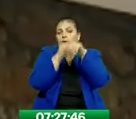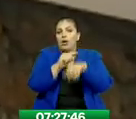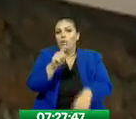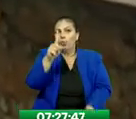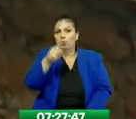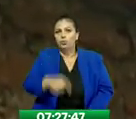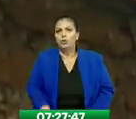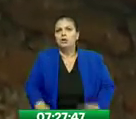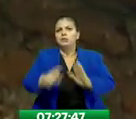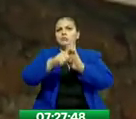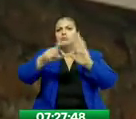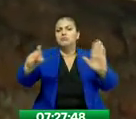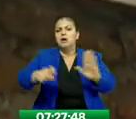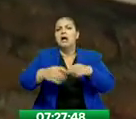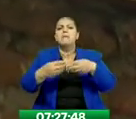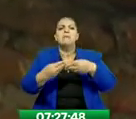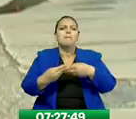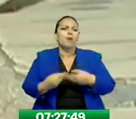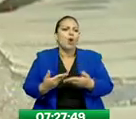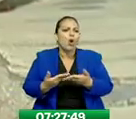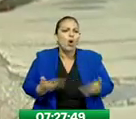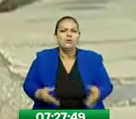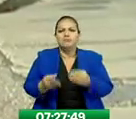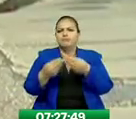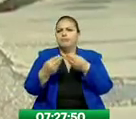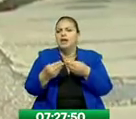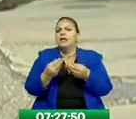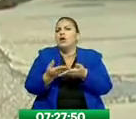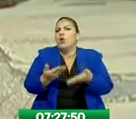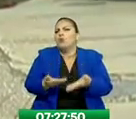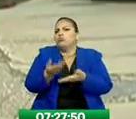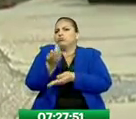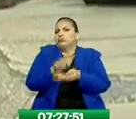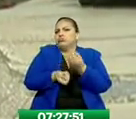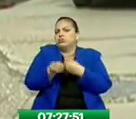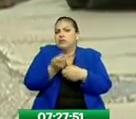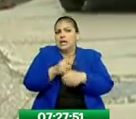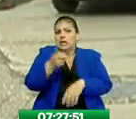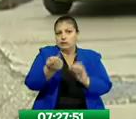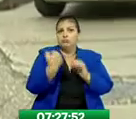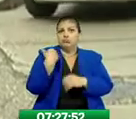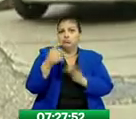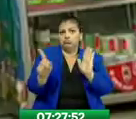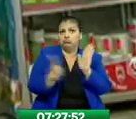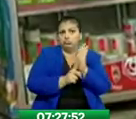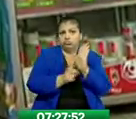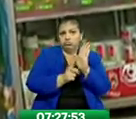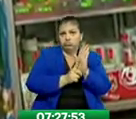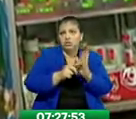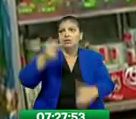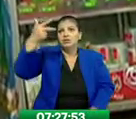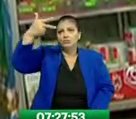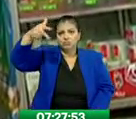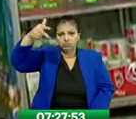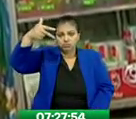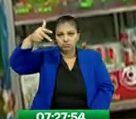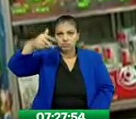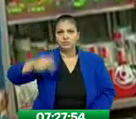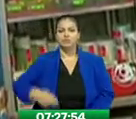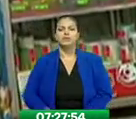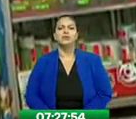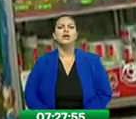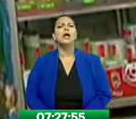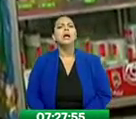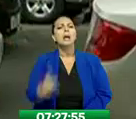Guayaquil, estaban desconectadas, al igual que el sistema de alarmas, lo que levanta sospechas, porque los únicos que